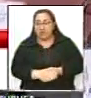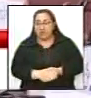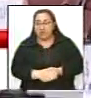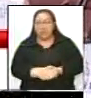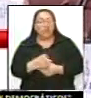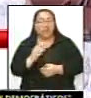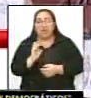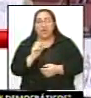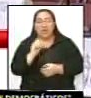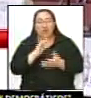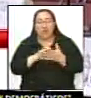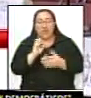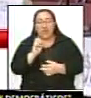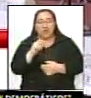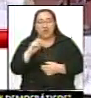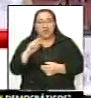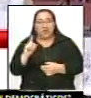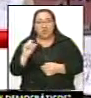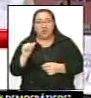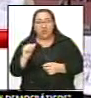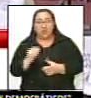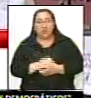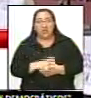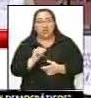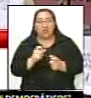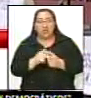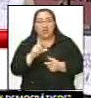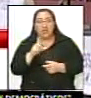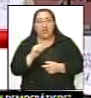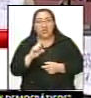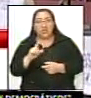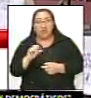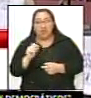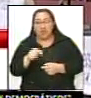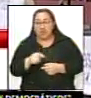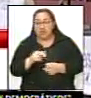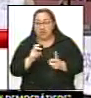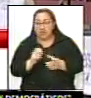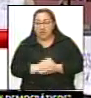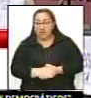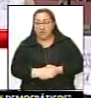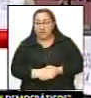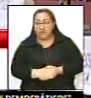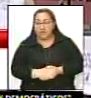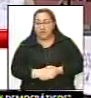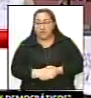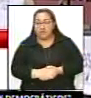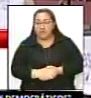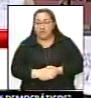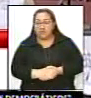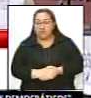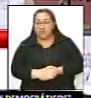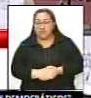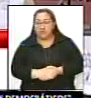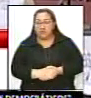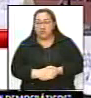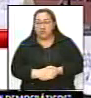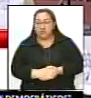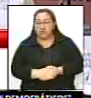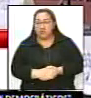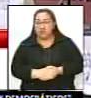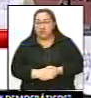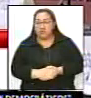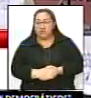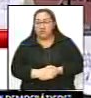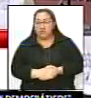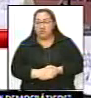Espinosa, también el congresista Lizama, en esa línea es que el problema no son